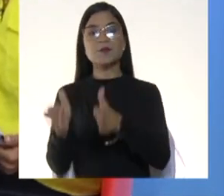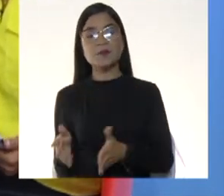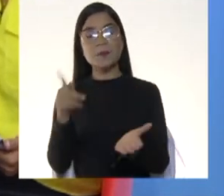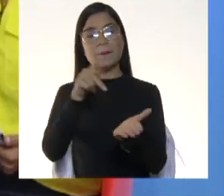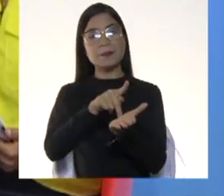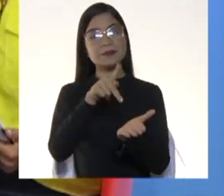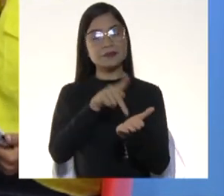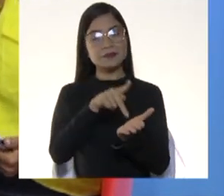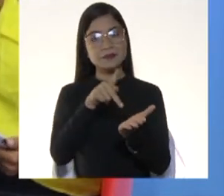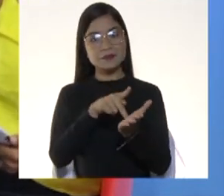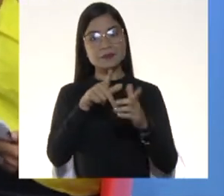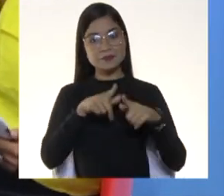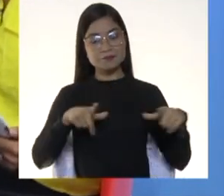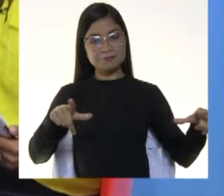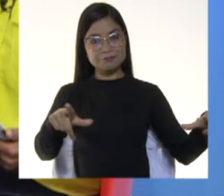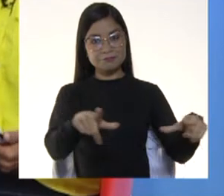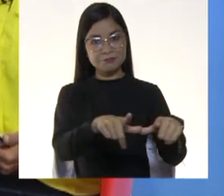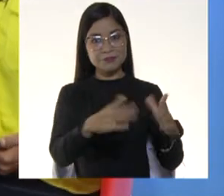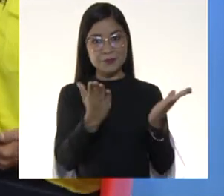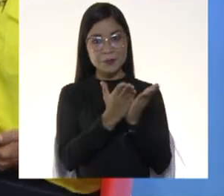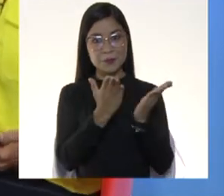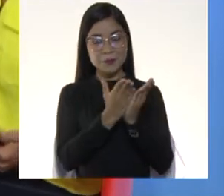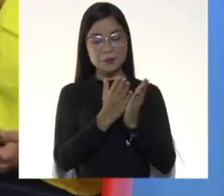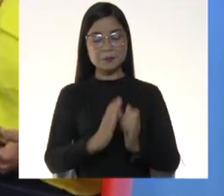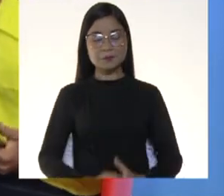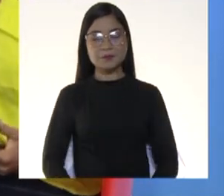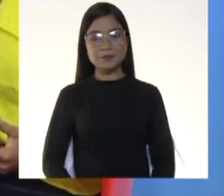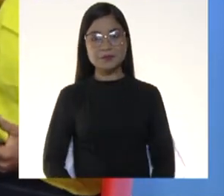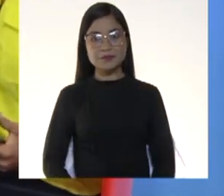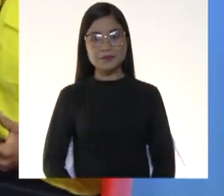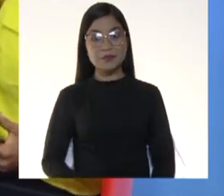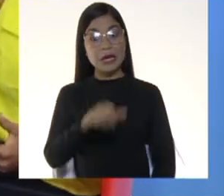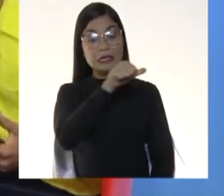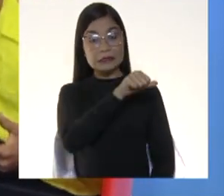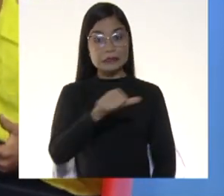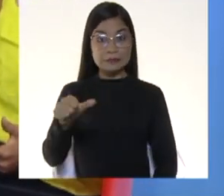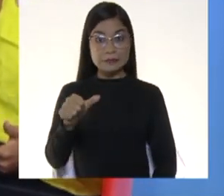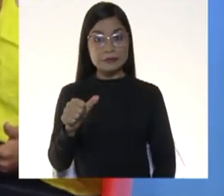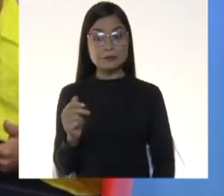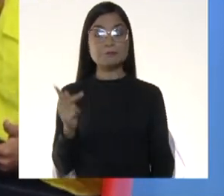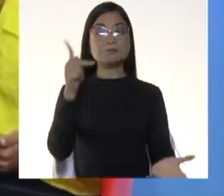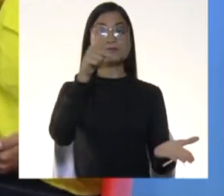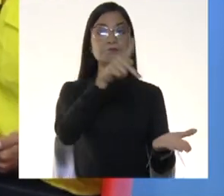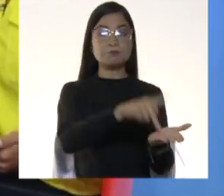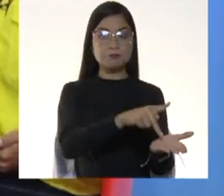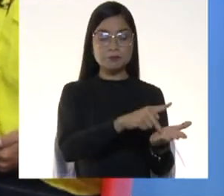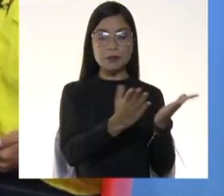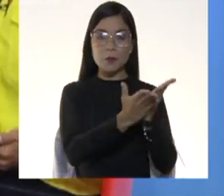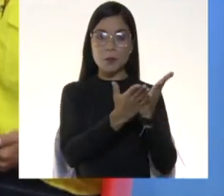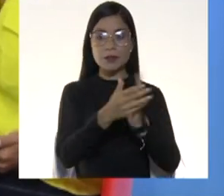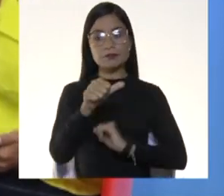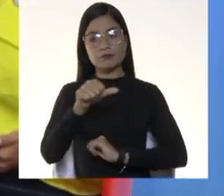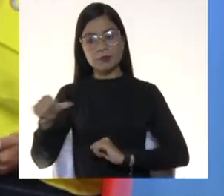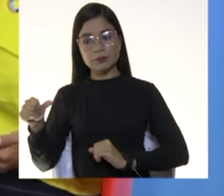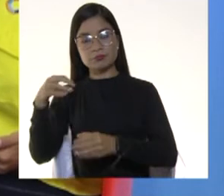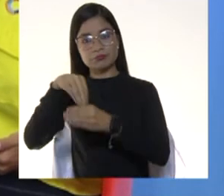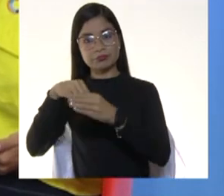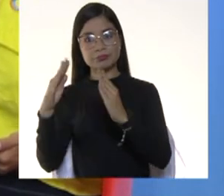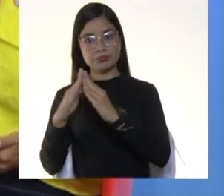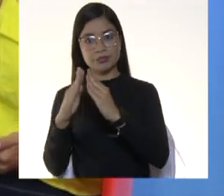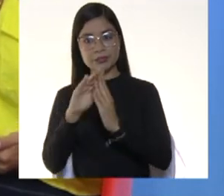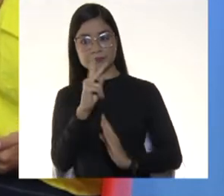los espacios de formación, alternando, por supuesto, la presencialidad y la modalidad de